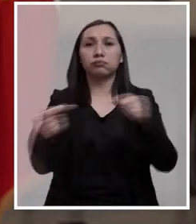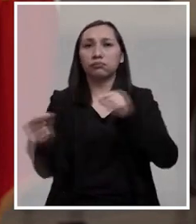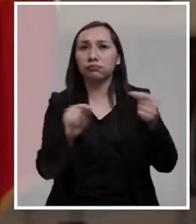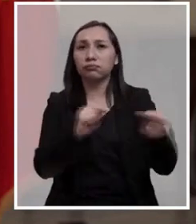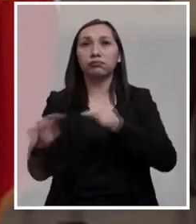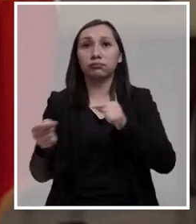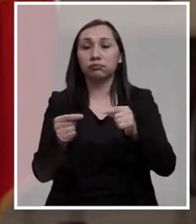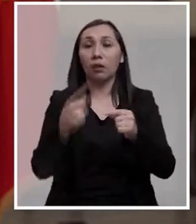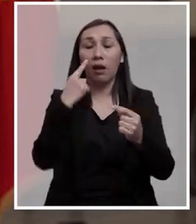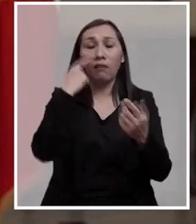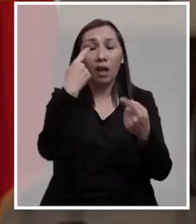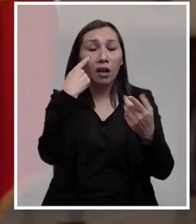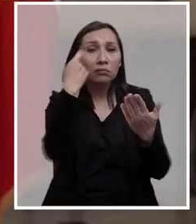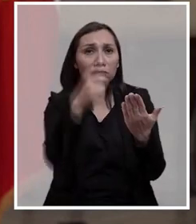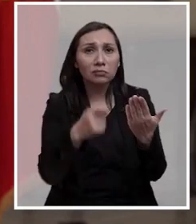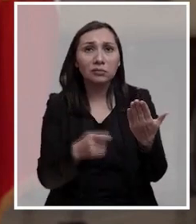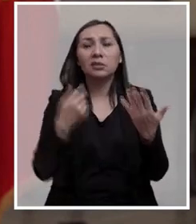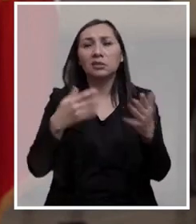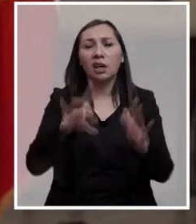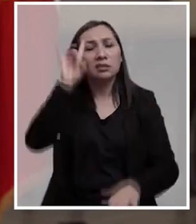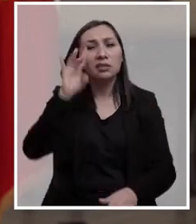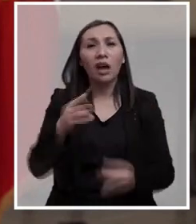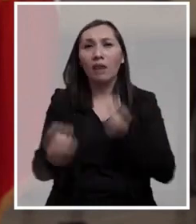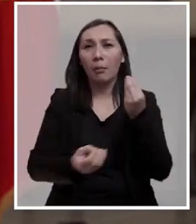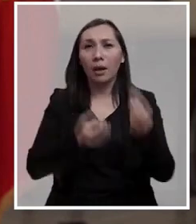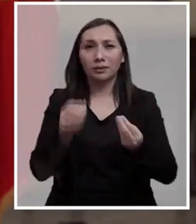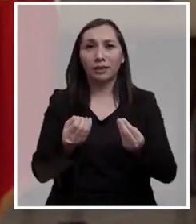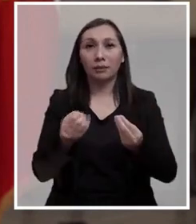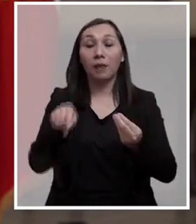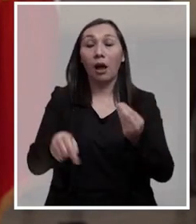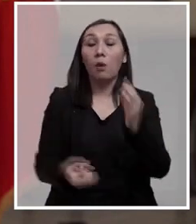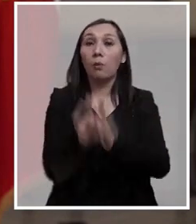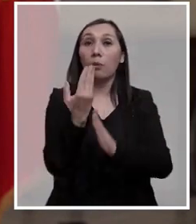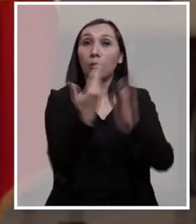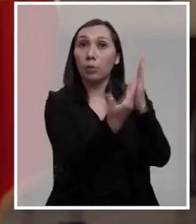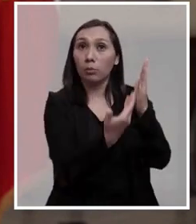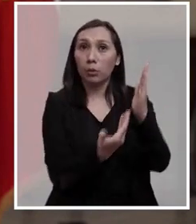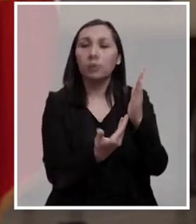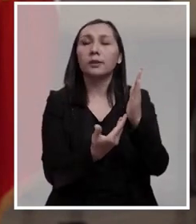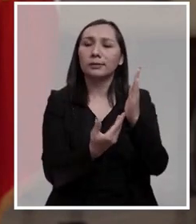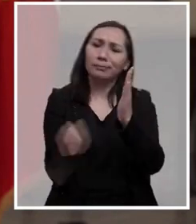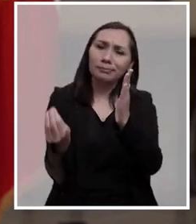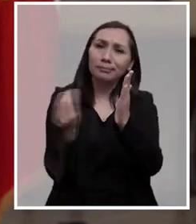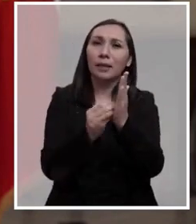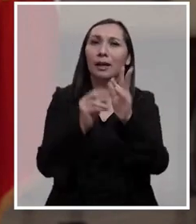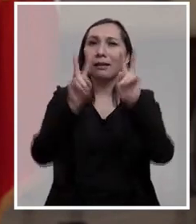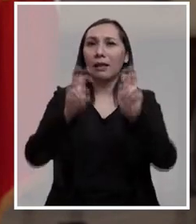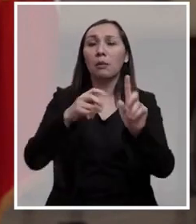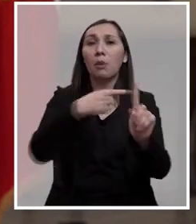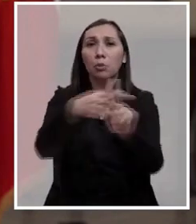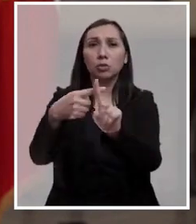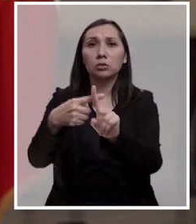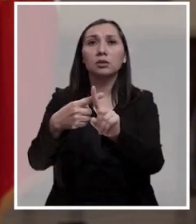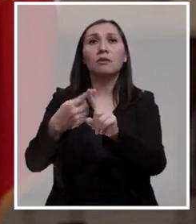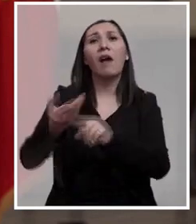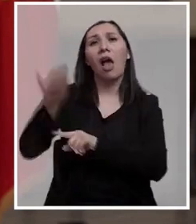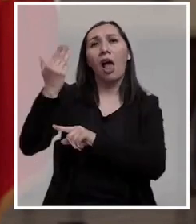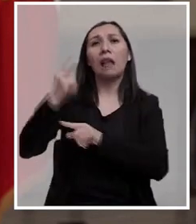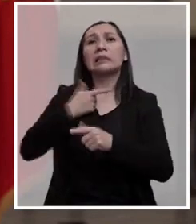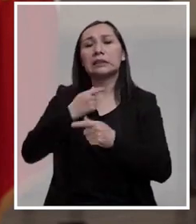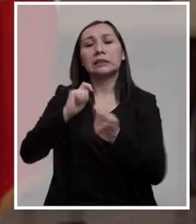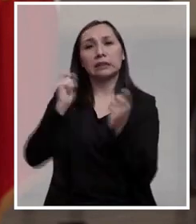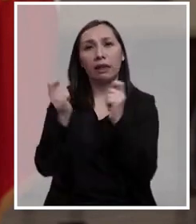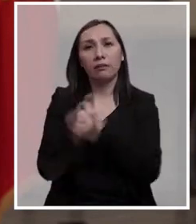el diagnóstico como vimos ya está claro y esta propuesta se encarga de reforzar elementos positivos de reformas anteriores